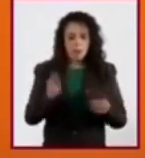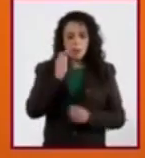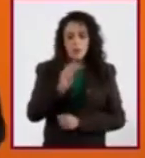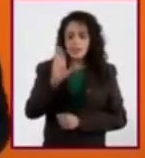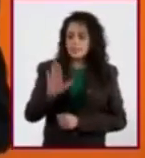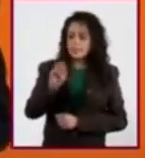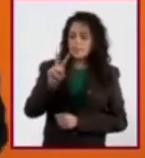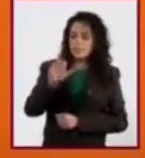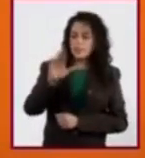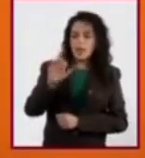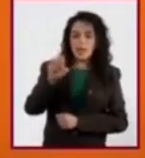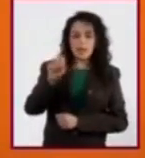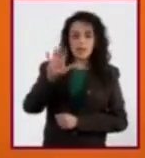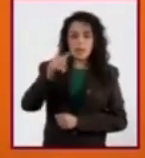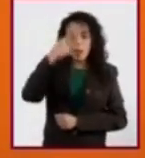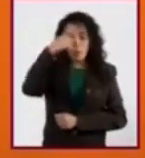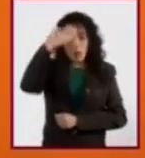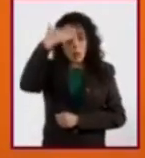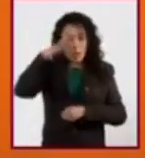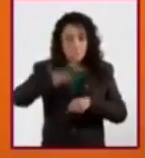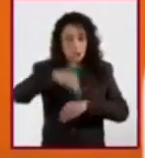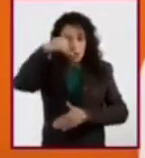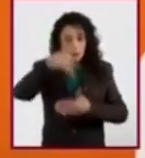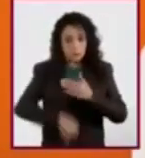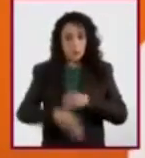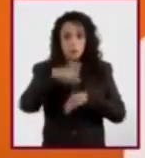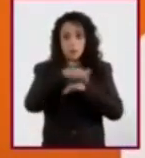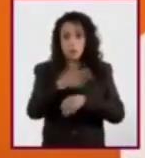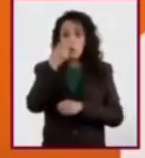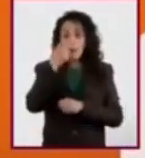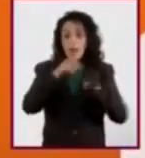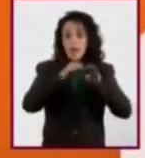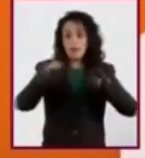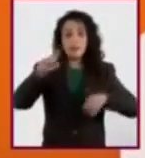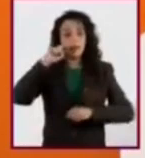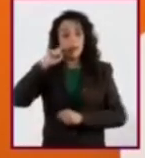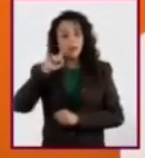Cívica y Ética para saber más acerca de la equidad de género y